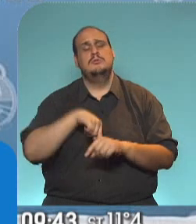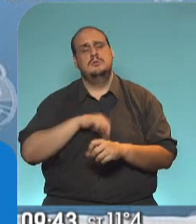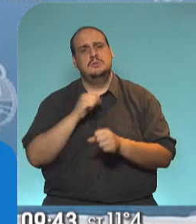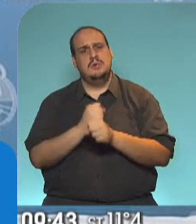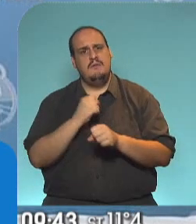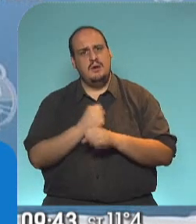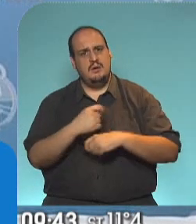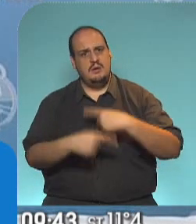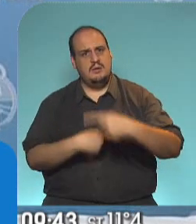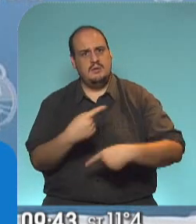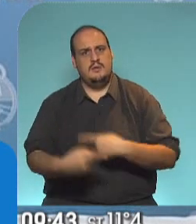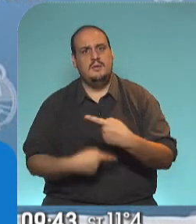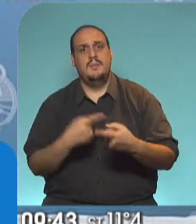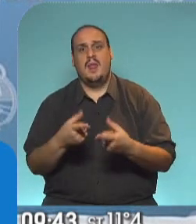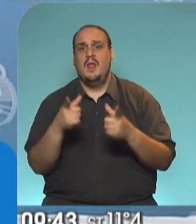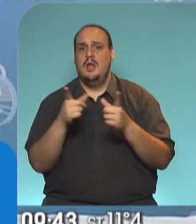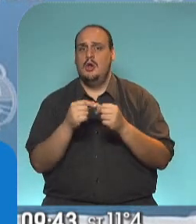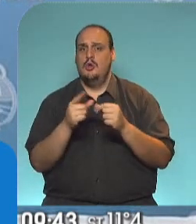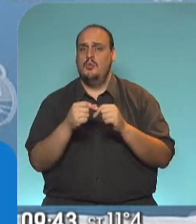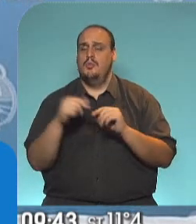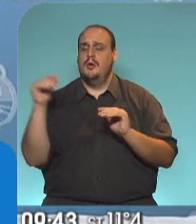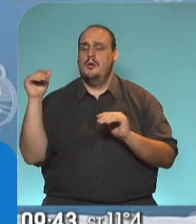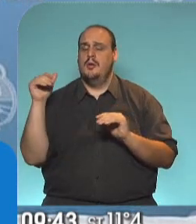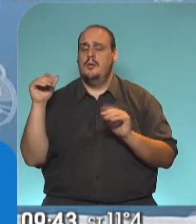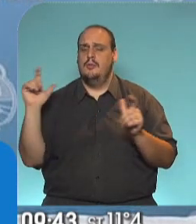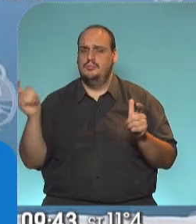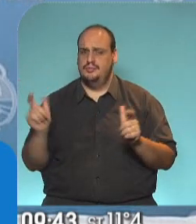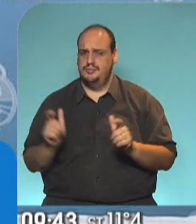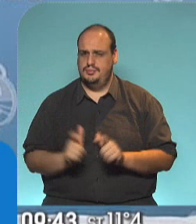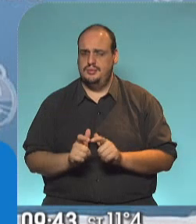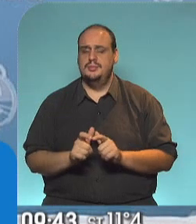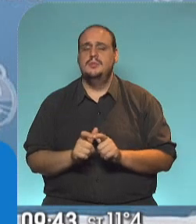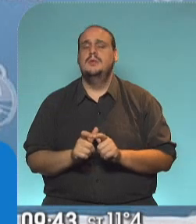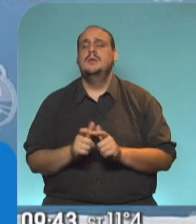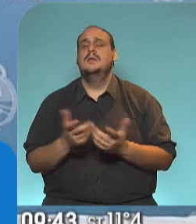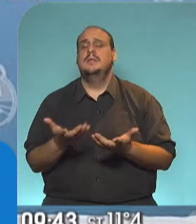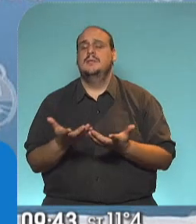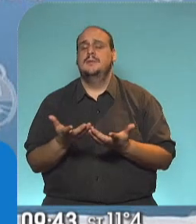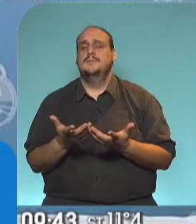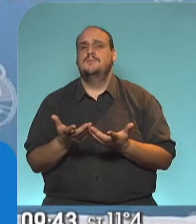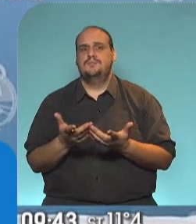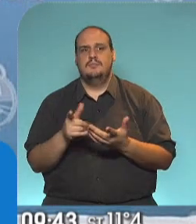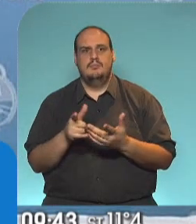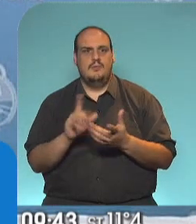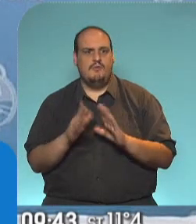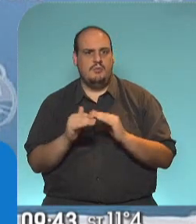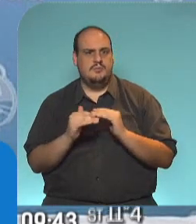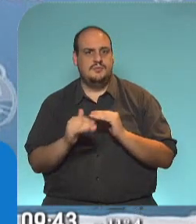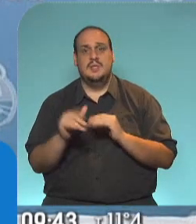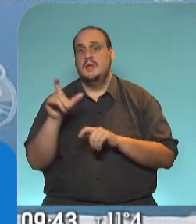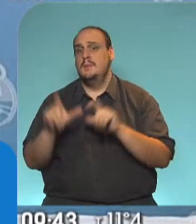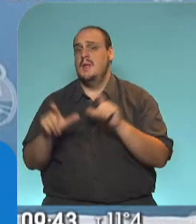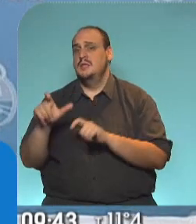continuar con ese descenso del número de casos y poder seguir teniendo esos resultados y a quienes vivimos